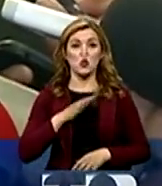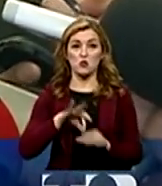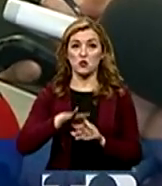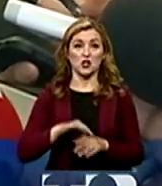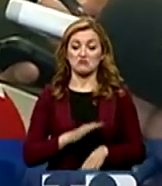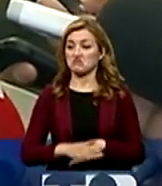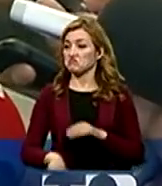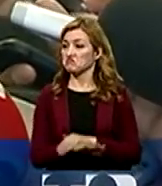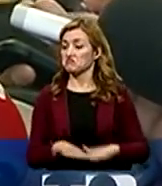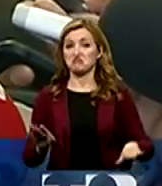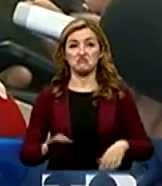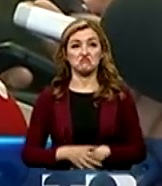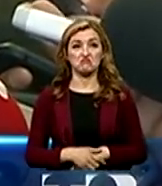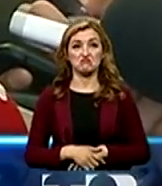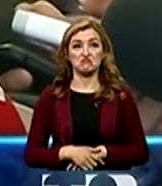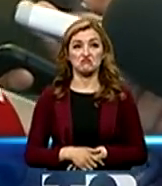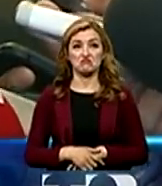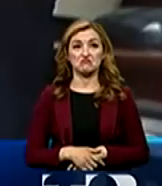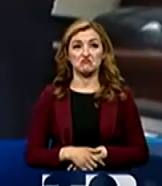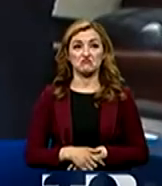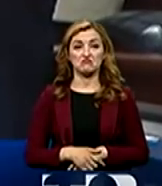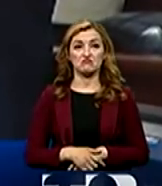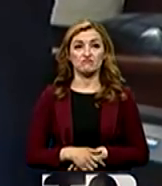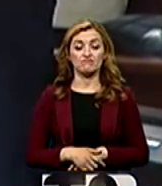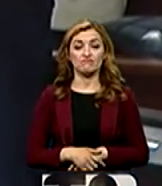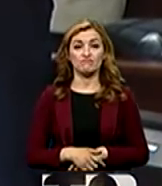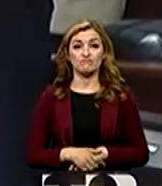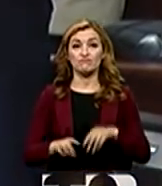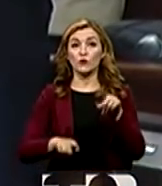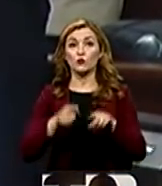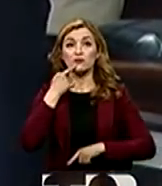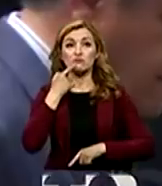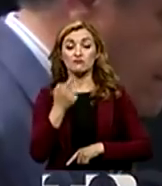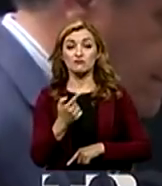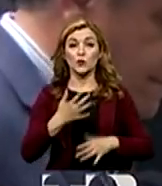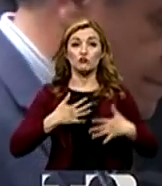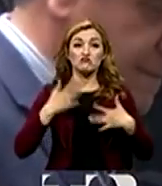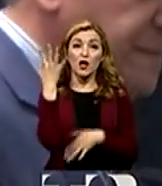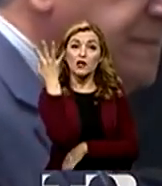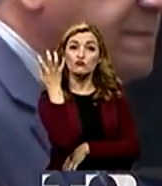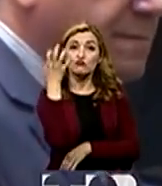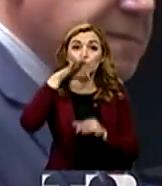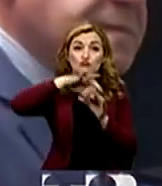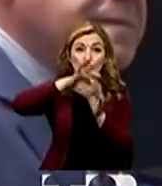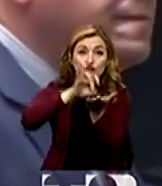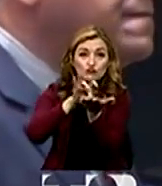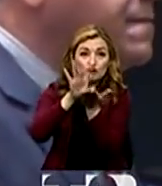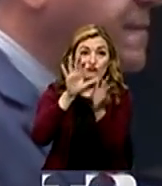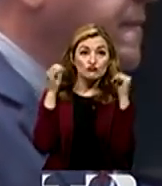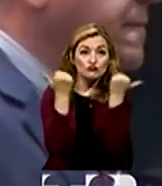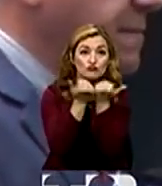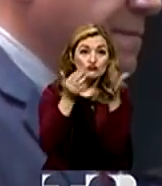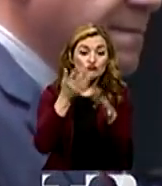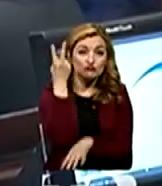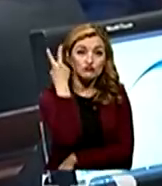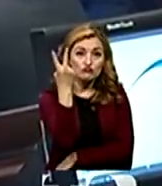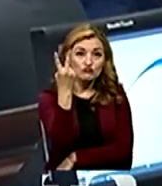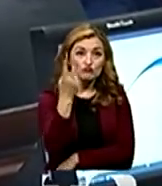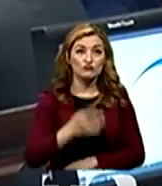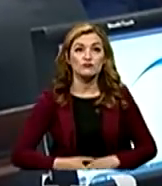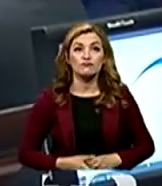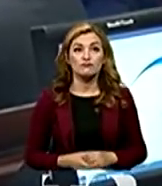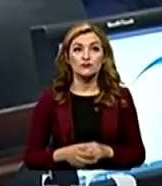quede aquí el espíritu de cuerpo, no puede funcionar. Sin embargo, dicen que pondrán sus 14 votos para la destitución de las asambleístas.